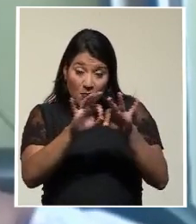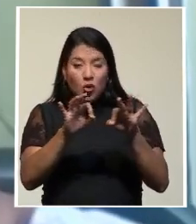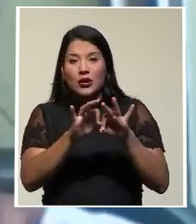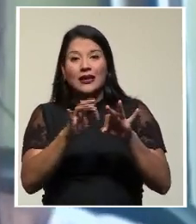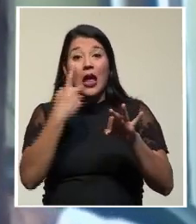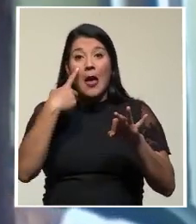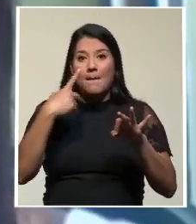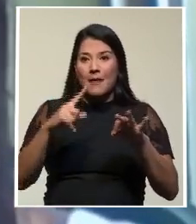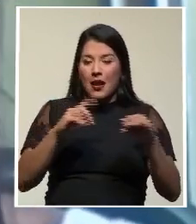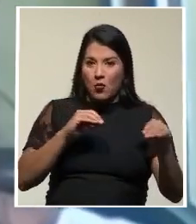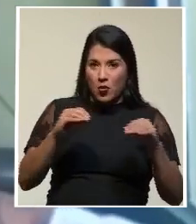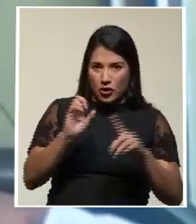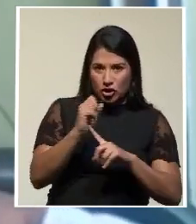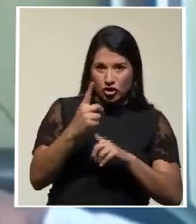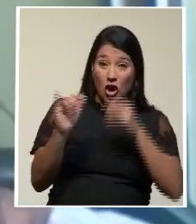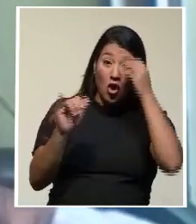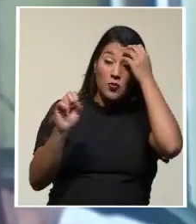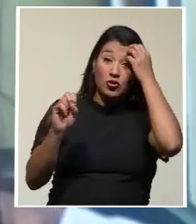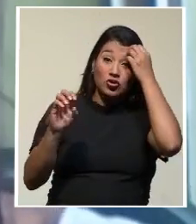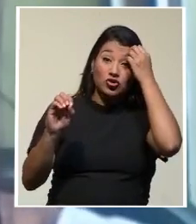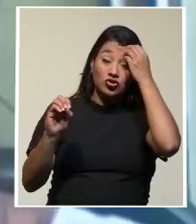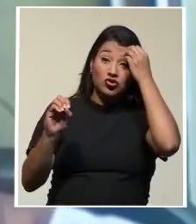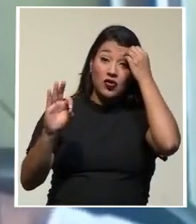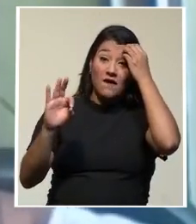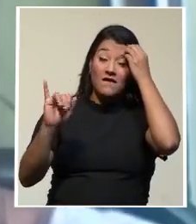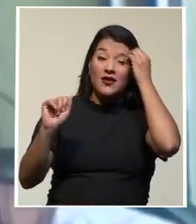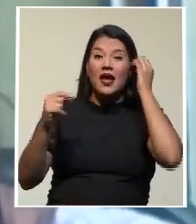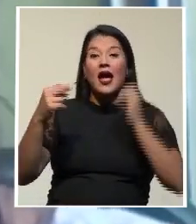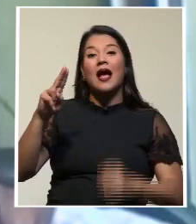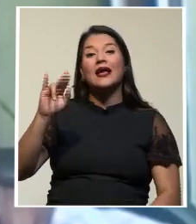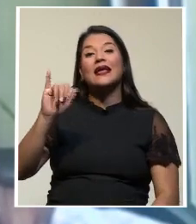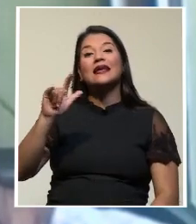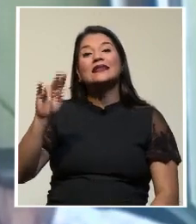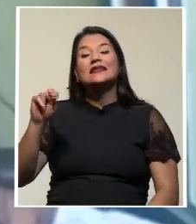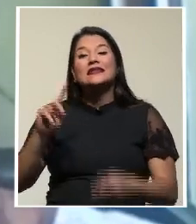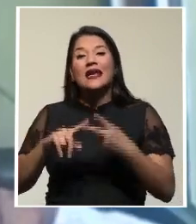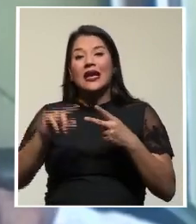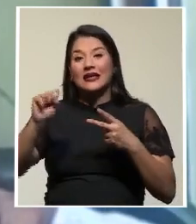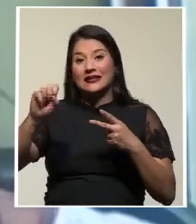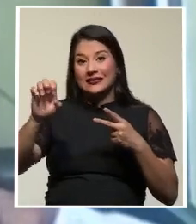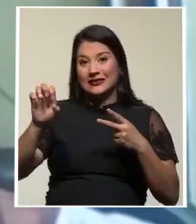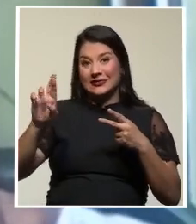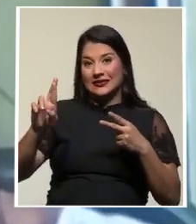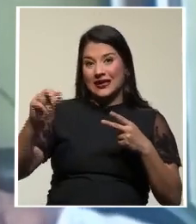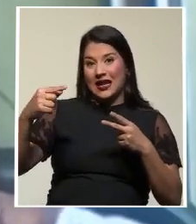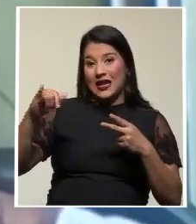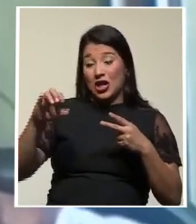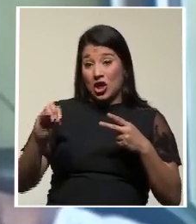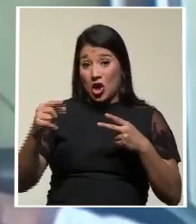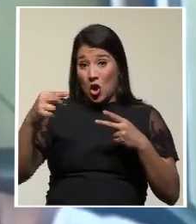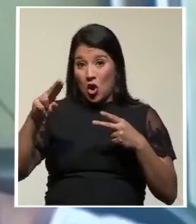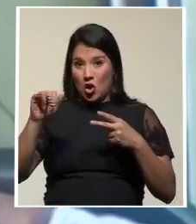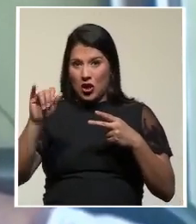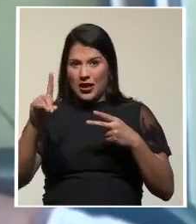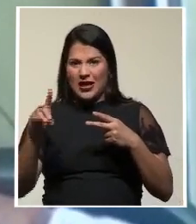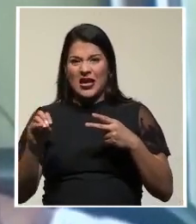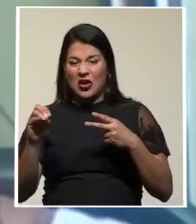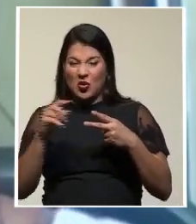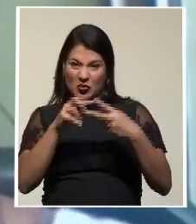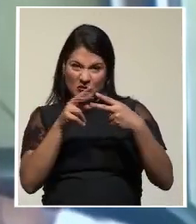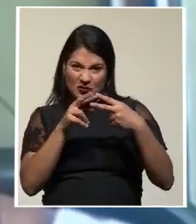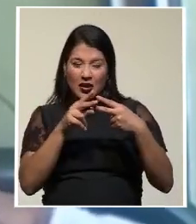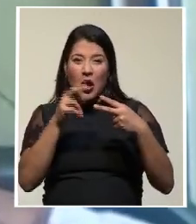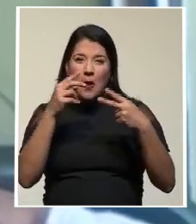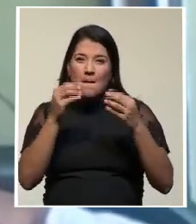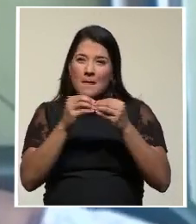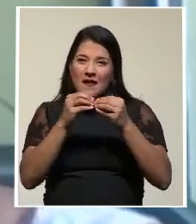son los movimientos sociales, como Sofía Guillén, como Célimo Guido, todo esto, ¿verdad? Para traer, digamos, lo